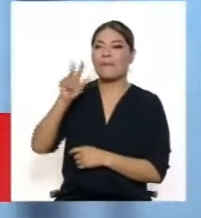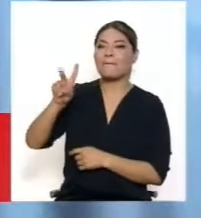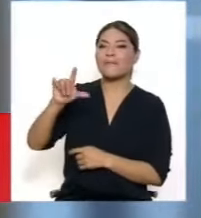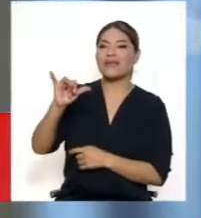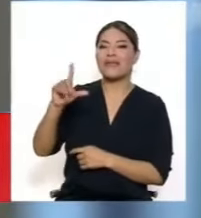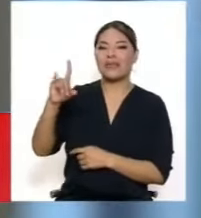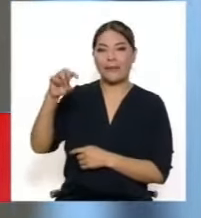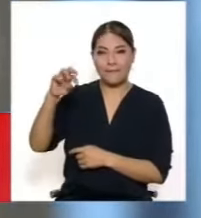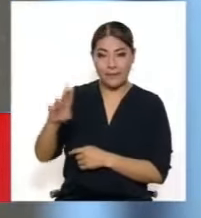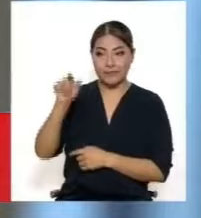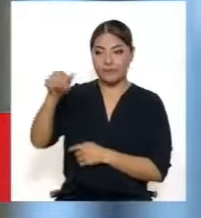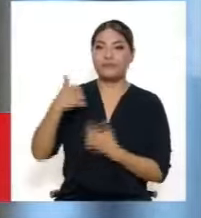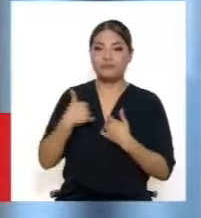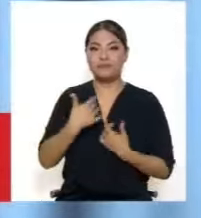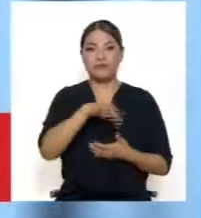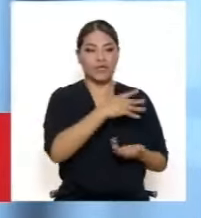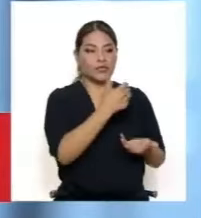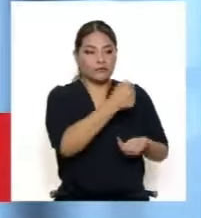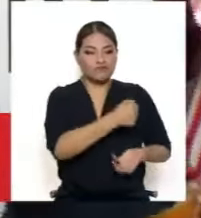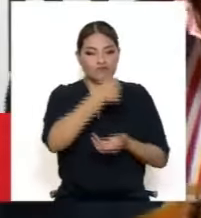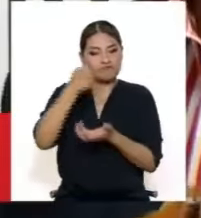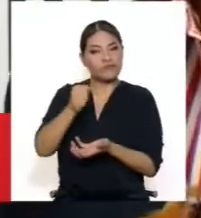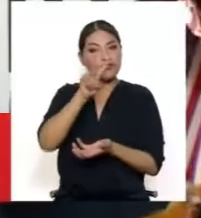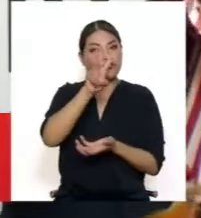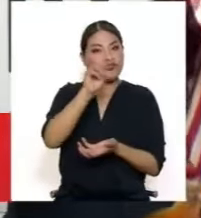cerrón por quien se ofrece dos